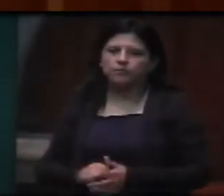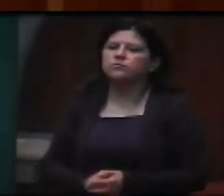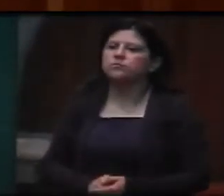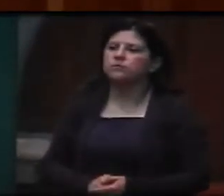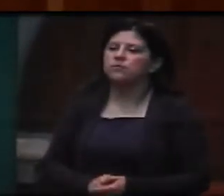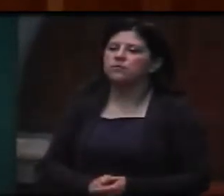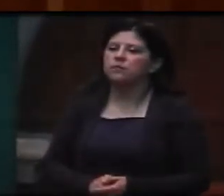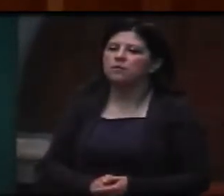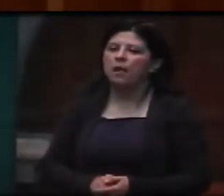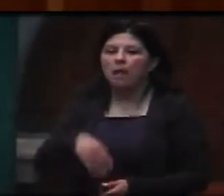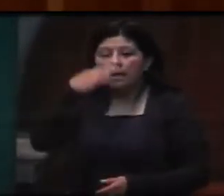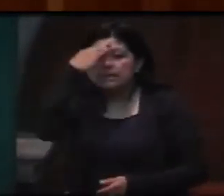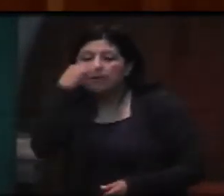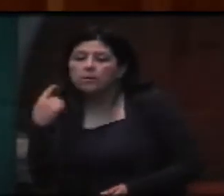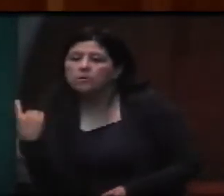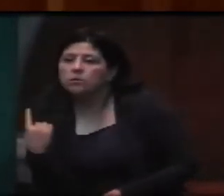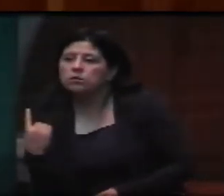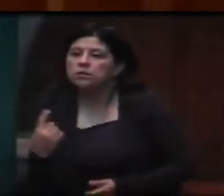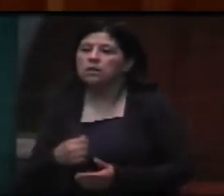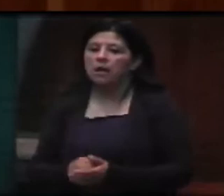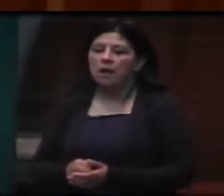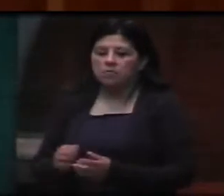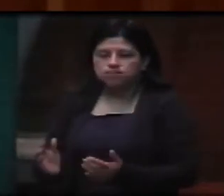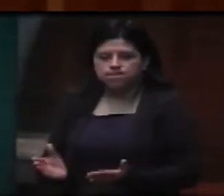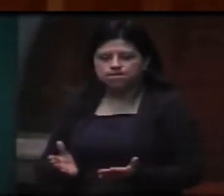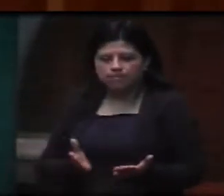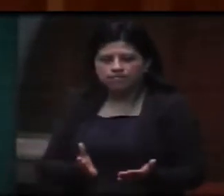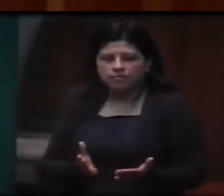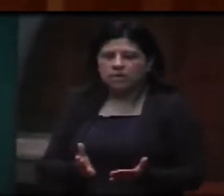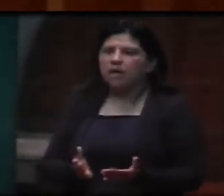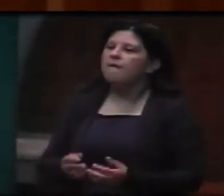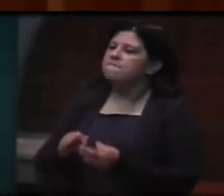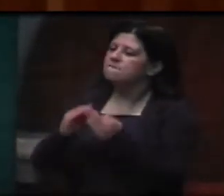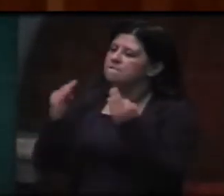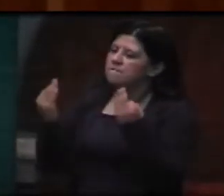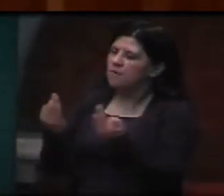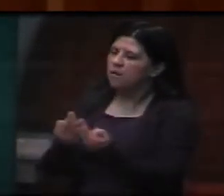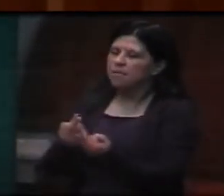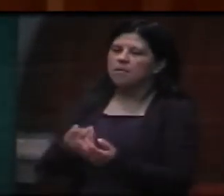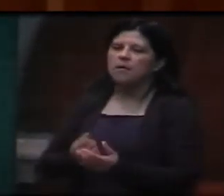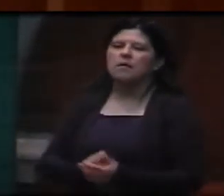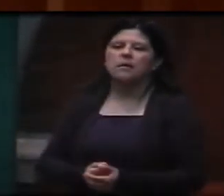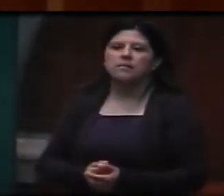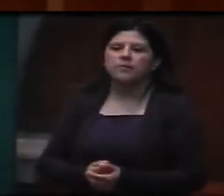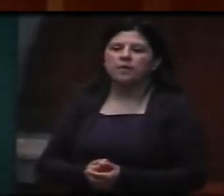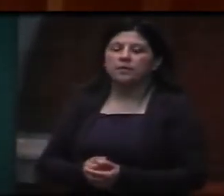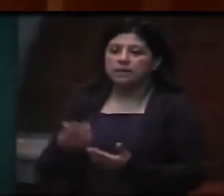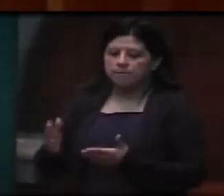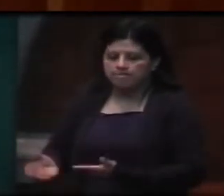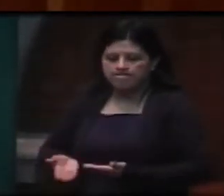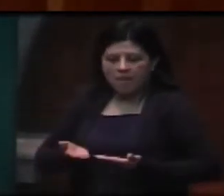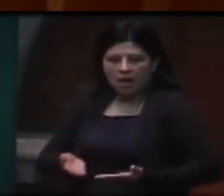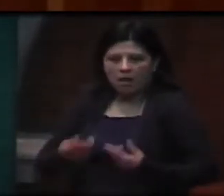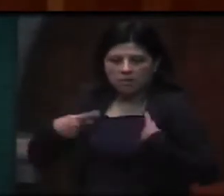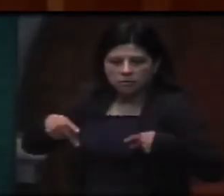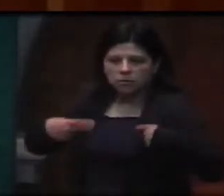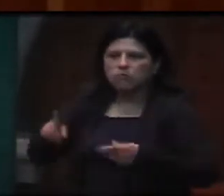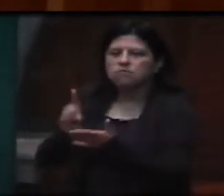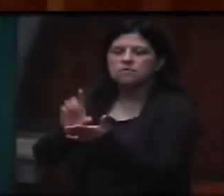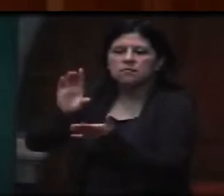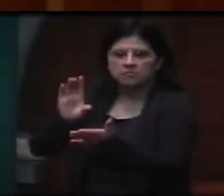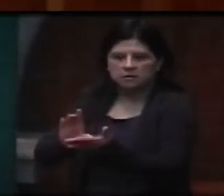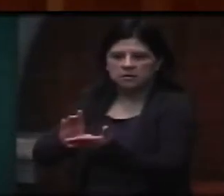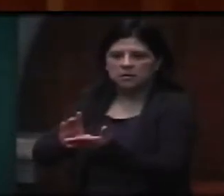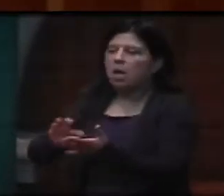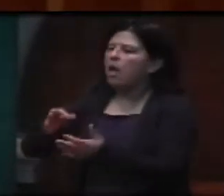Sabemos que al promover esta forma de convivencia, se ofrecen a las personas con discapacidad auditiva y a toda la